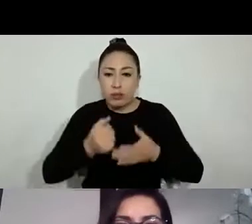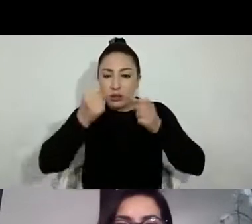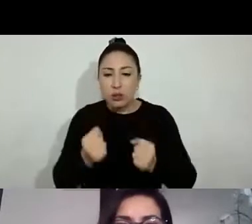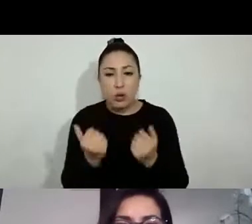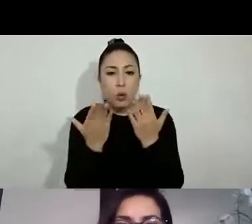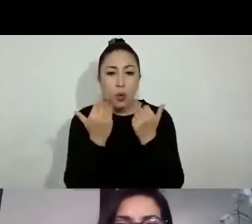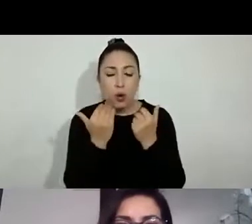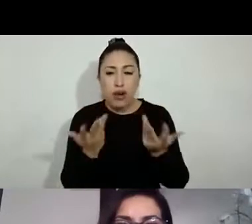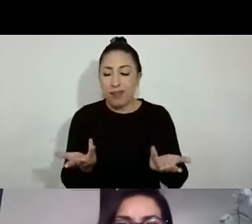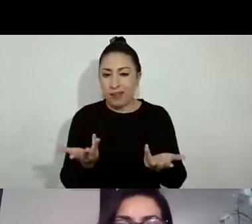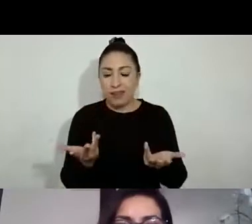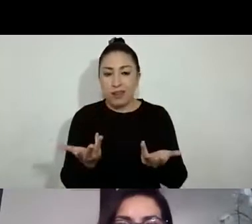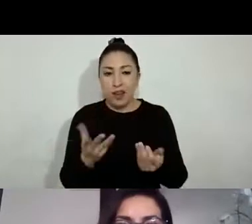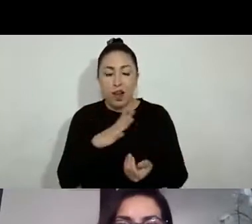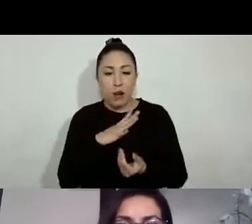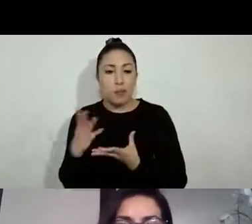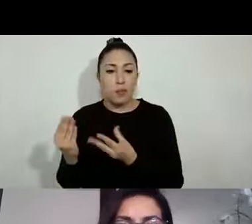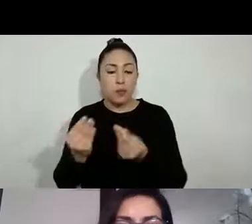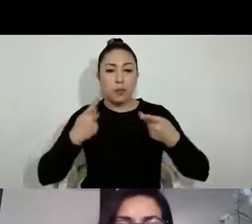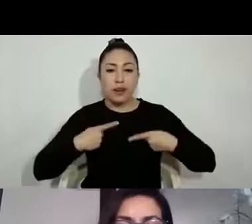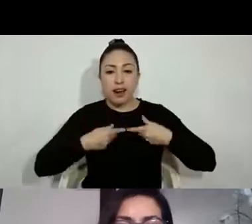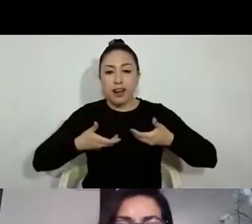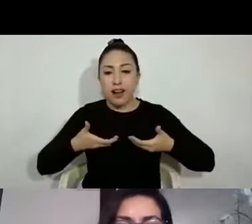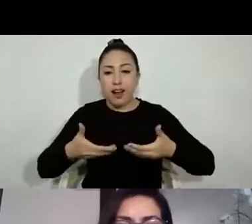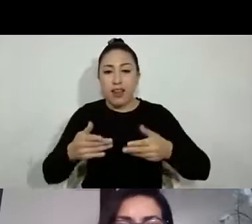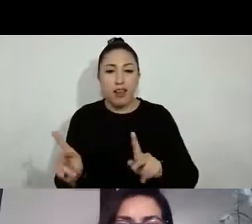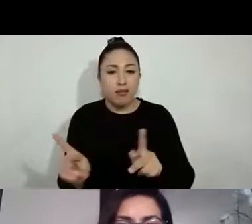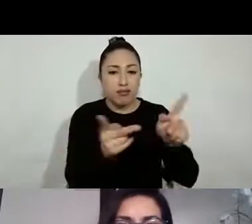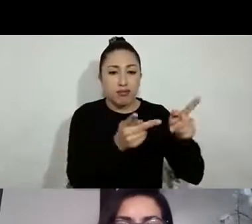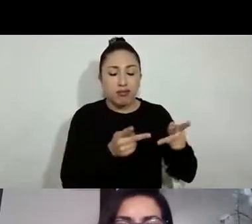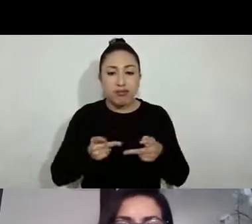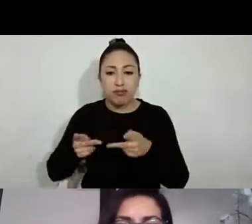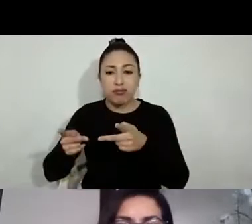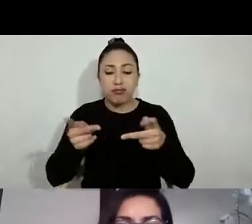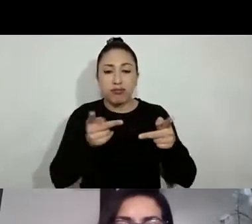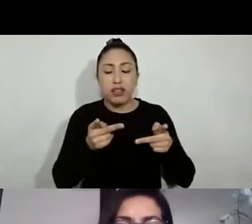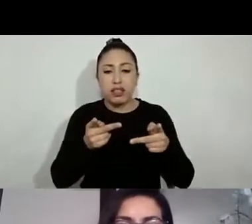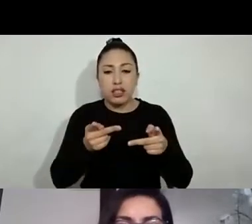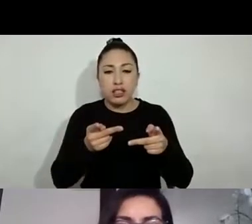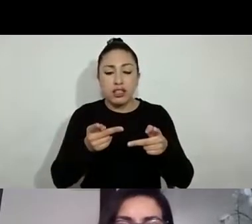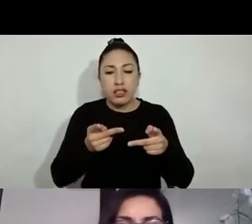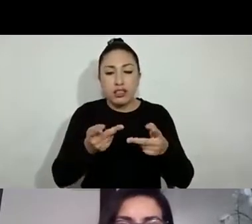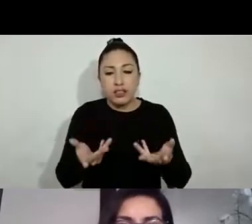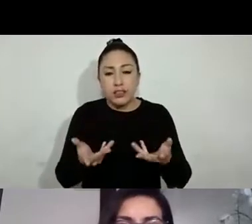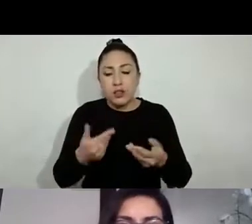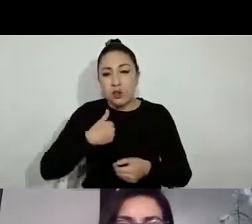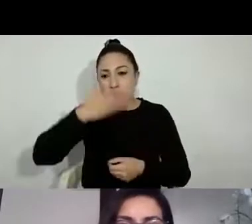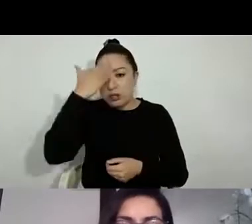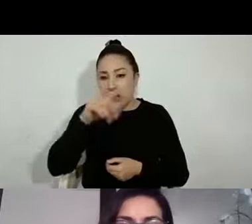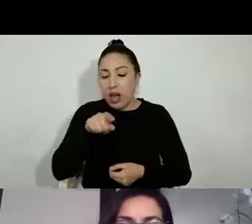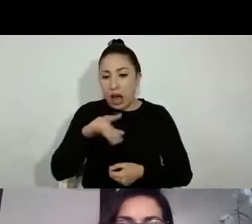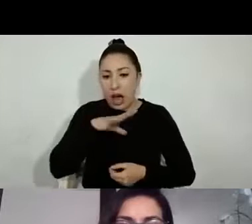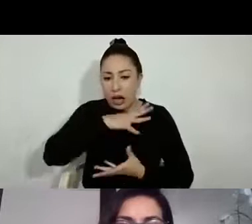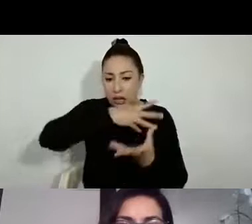juega. Un espacio en el que buena parte de la población económicamente activa encuentra